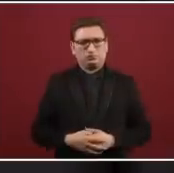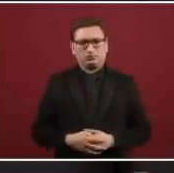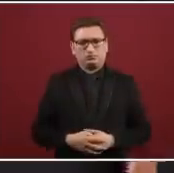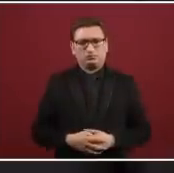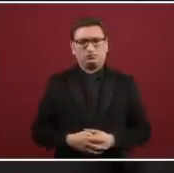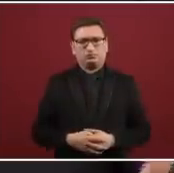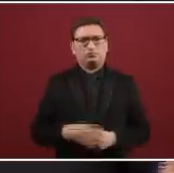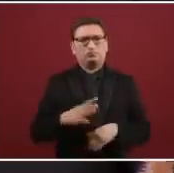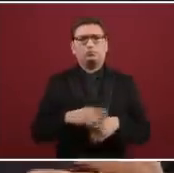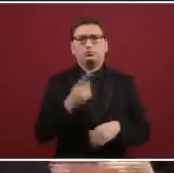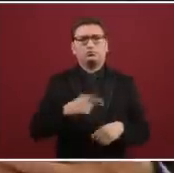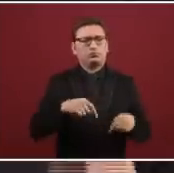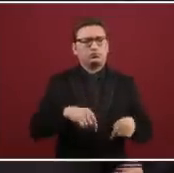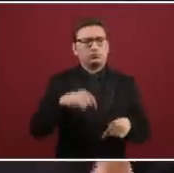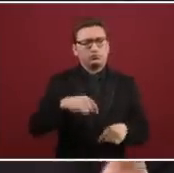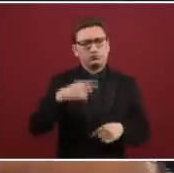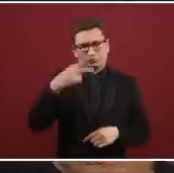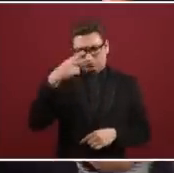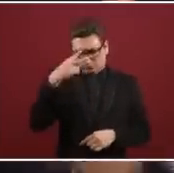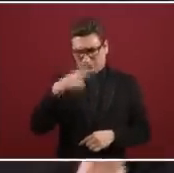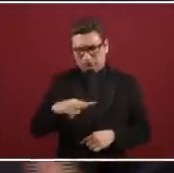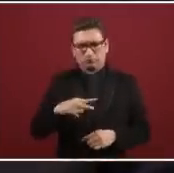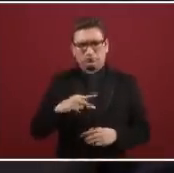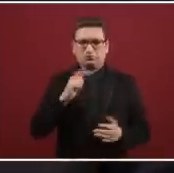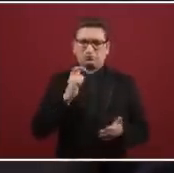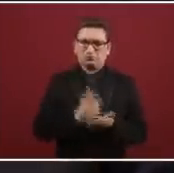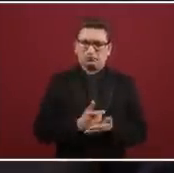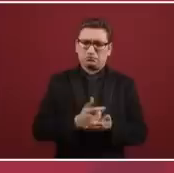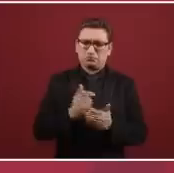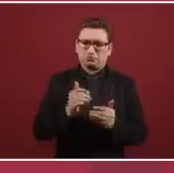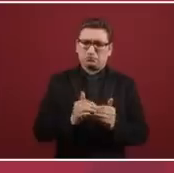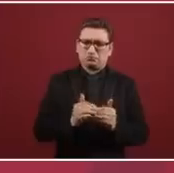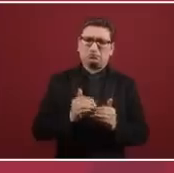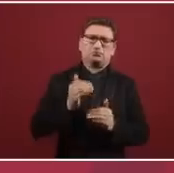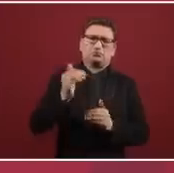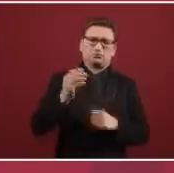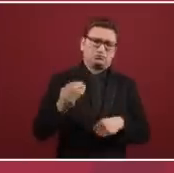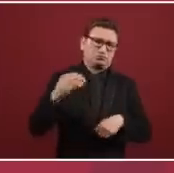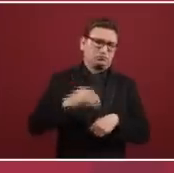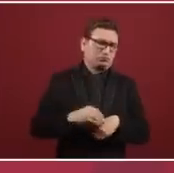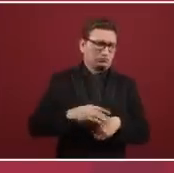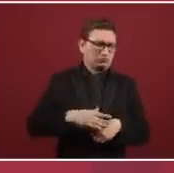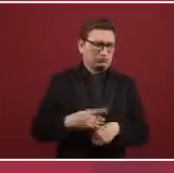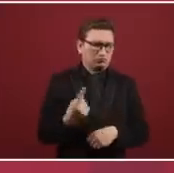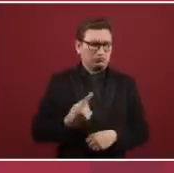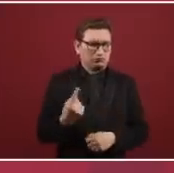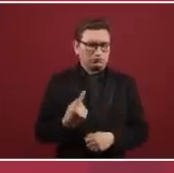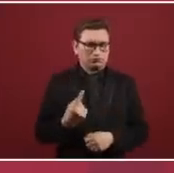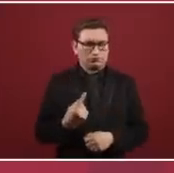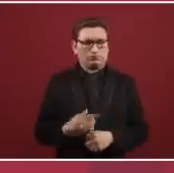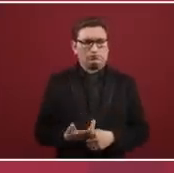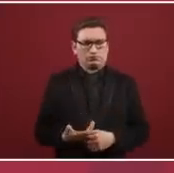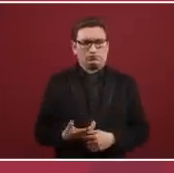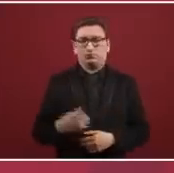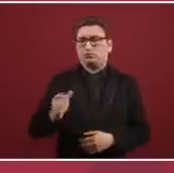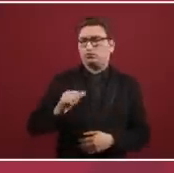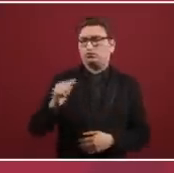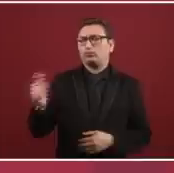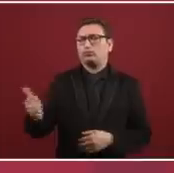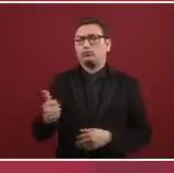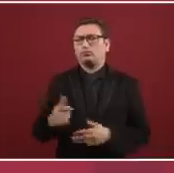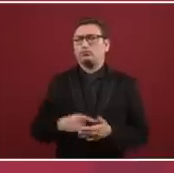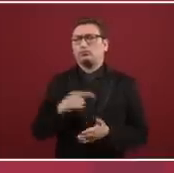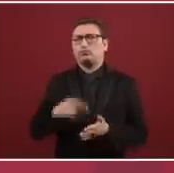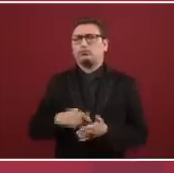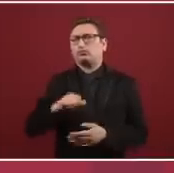porque a México se le va a cobrar más que lo que se cobra por estos servicios en